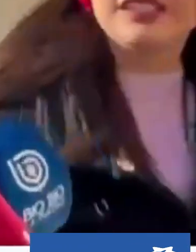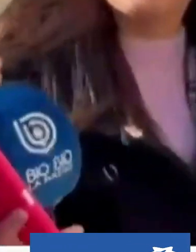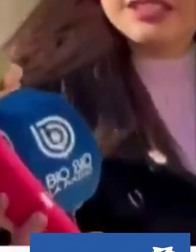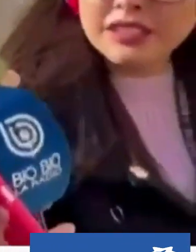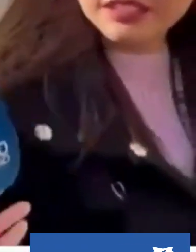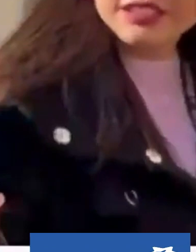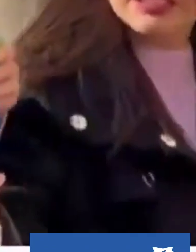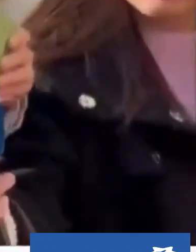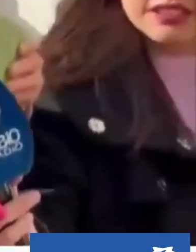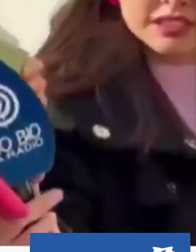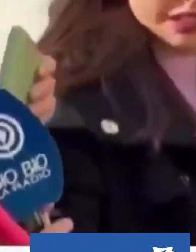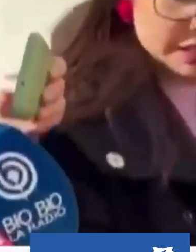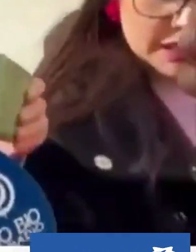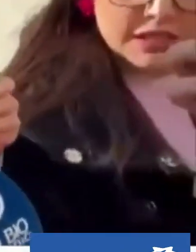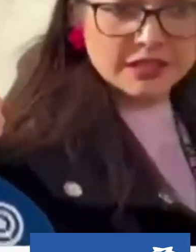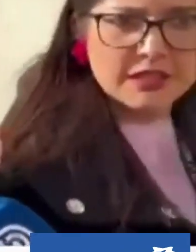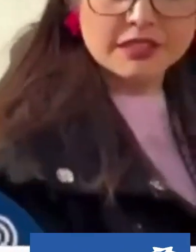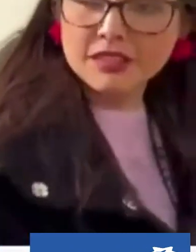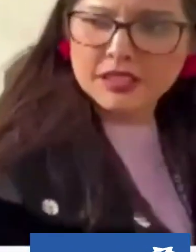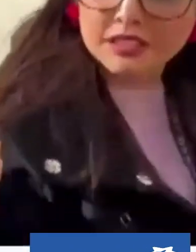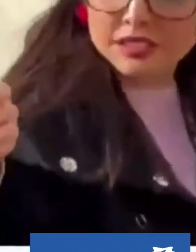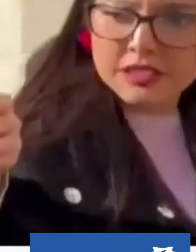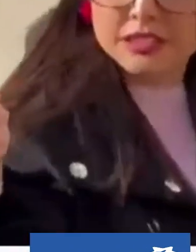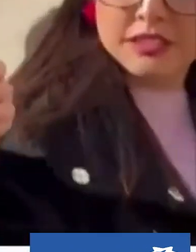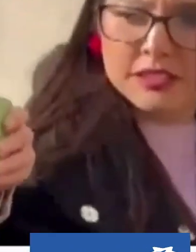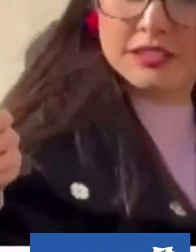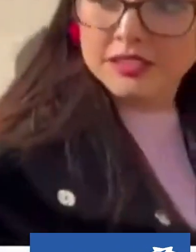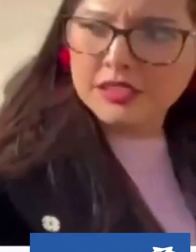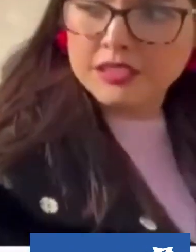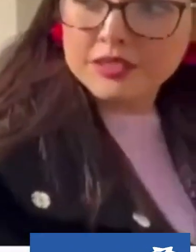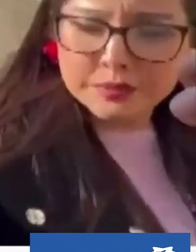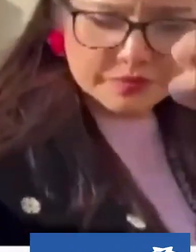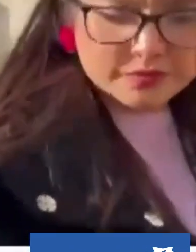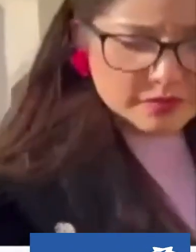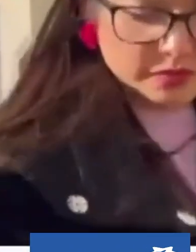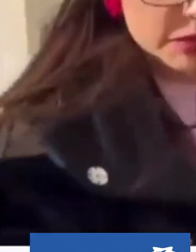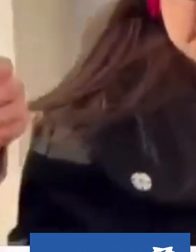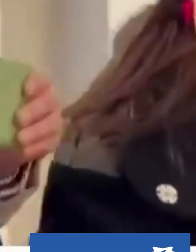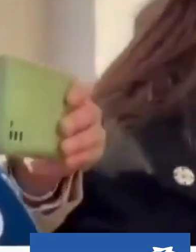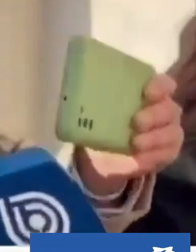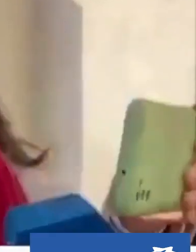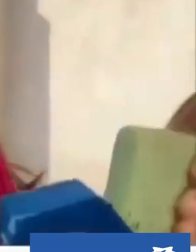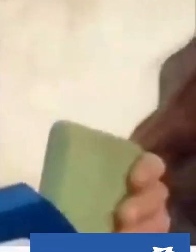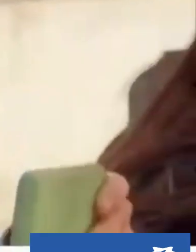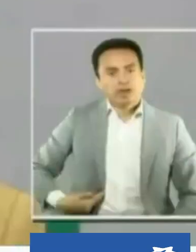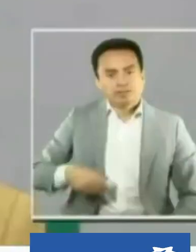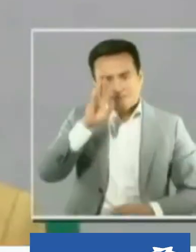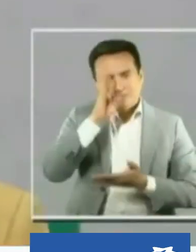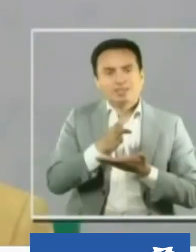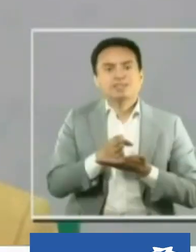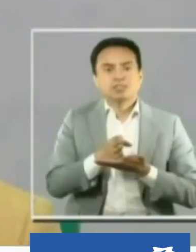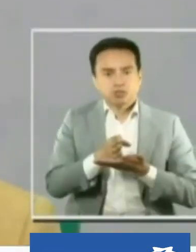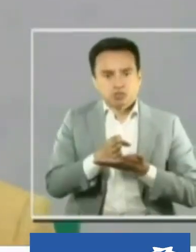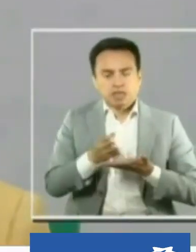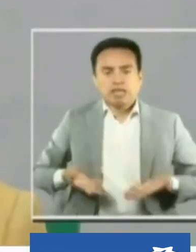pesar de la insistencia de los medios de comunicación, las declaraciones de la ministra de Salud fueron escuetas. Y es que había alta expectación.